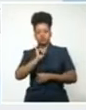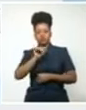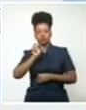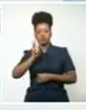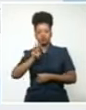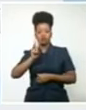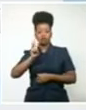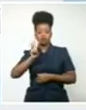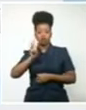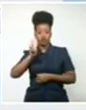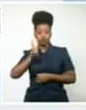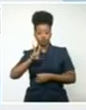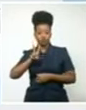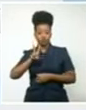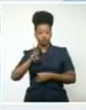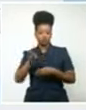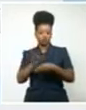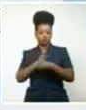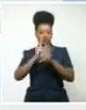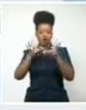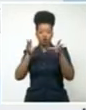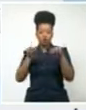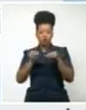da un acumulado de